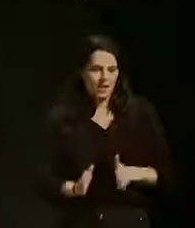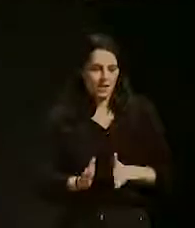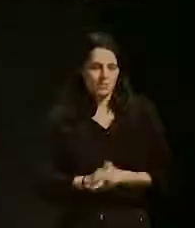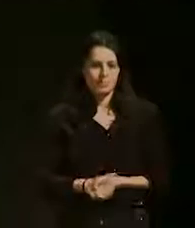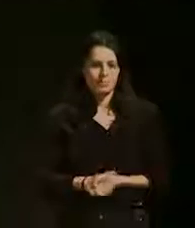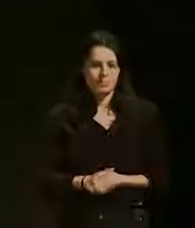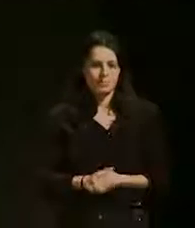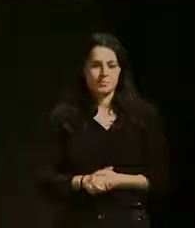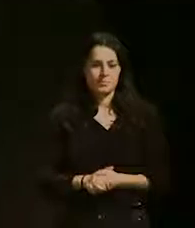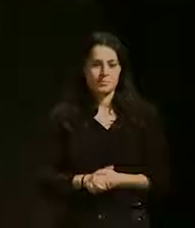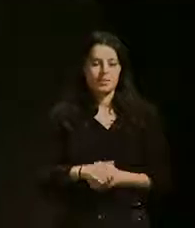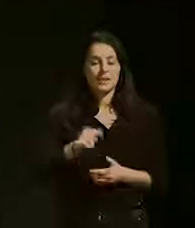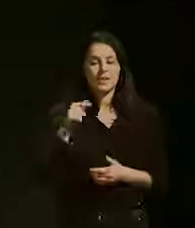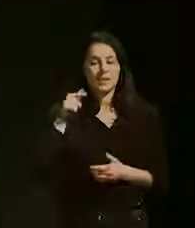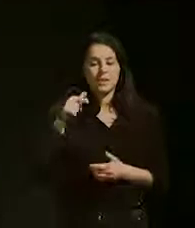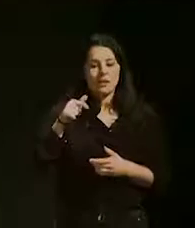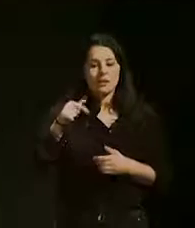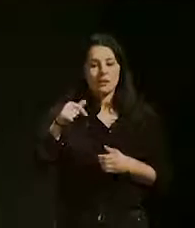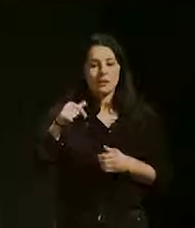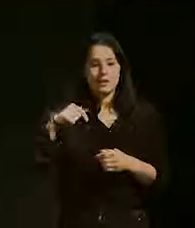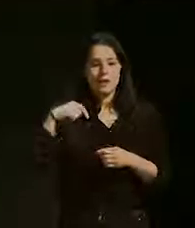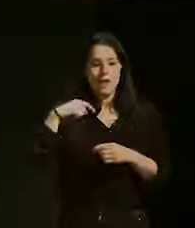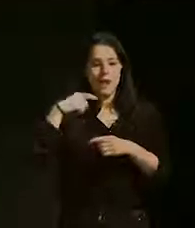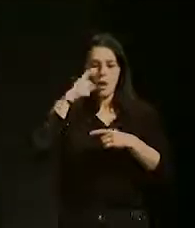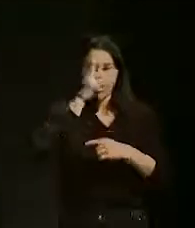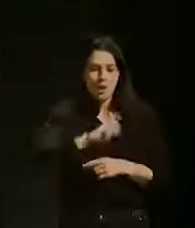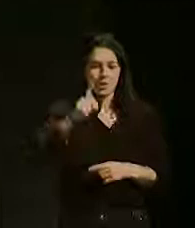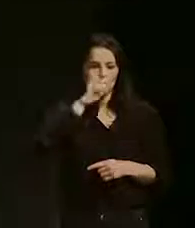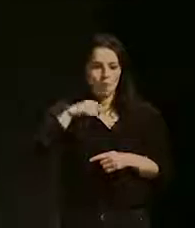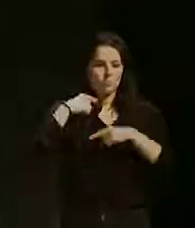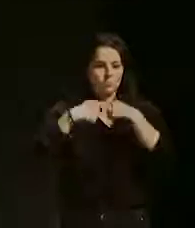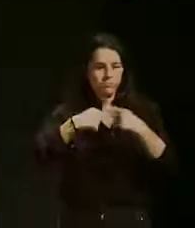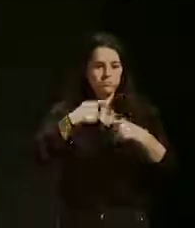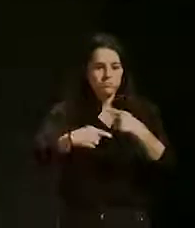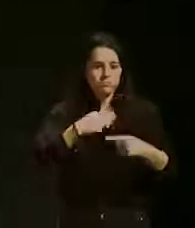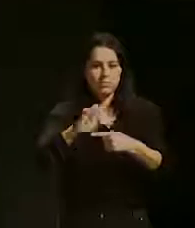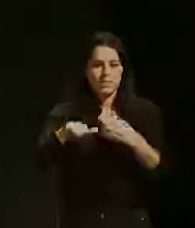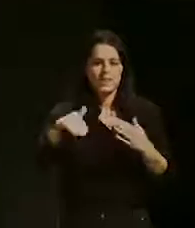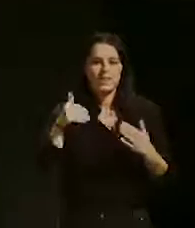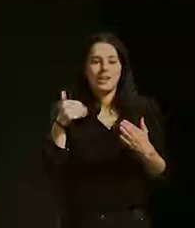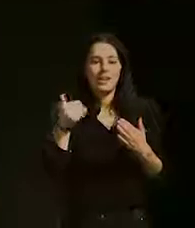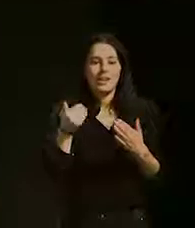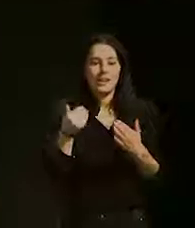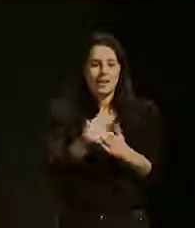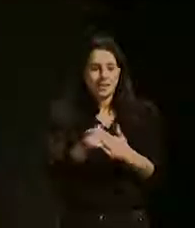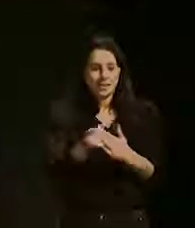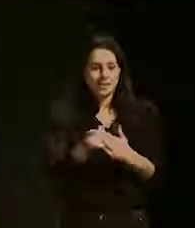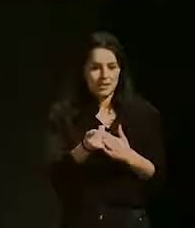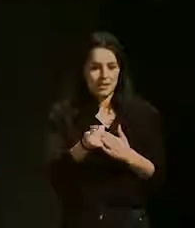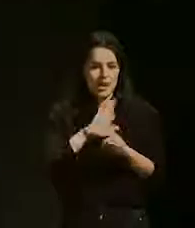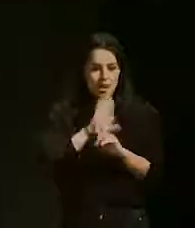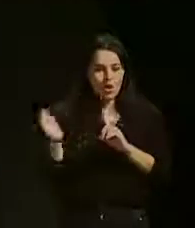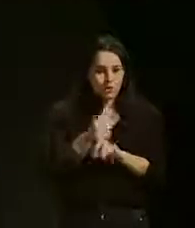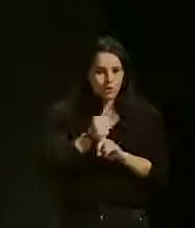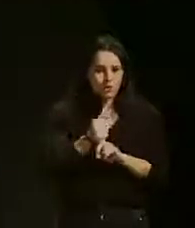En ese camino largo, que voy a tratar de que sea corto,